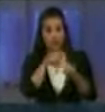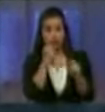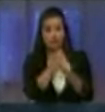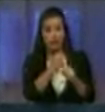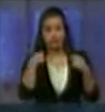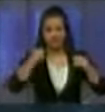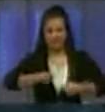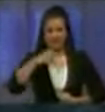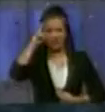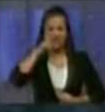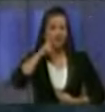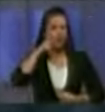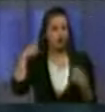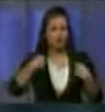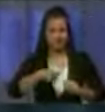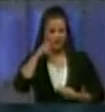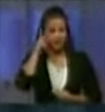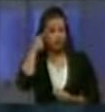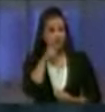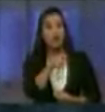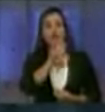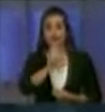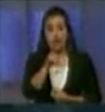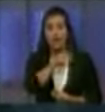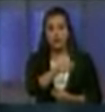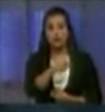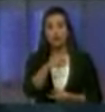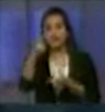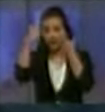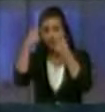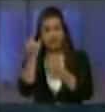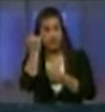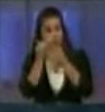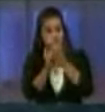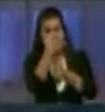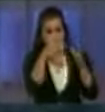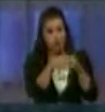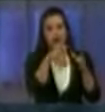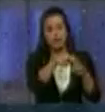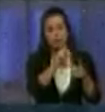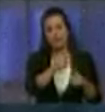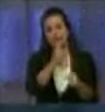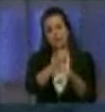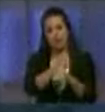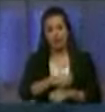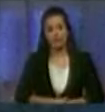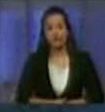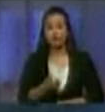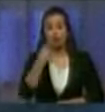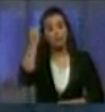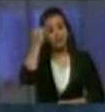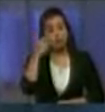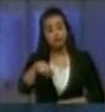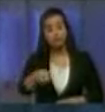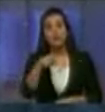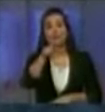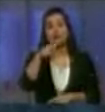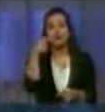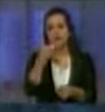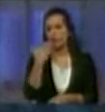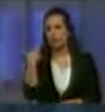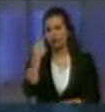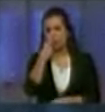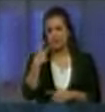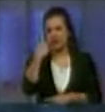que nuestro comandante Chávez creó. Así que yo quiero, muy pronto, de los graduandos recientes de los últimos